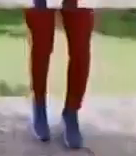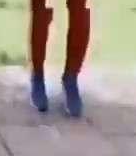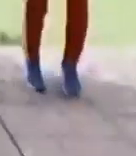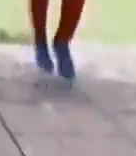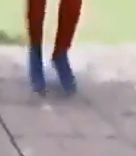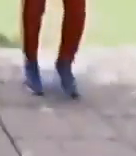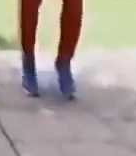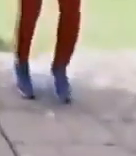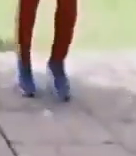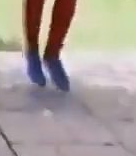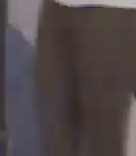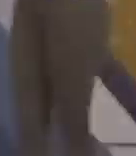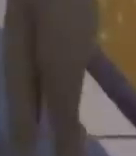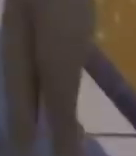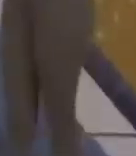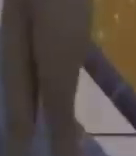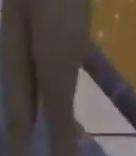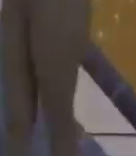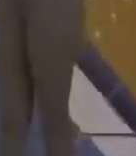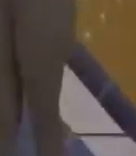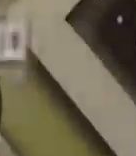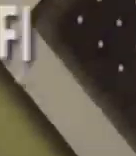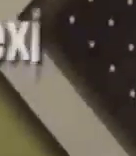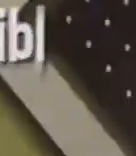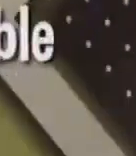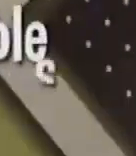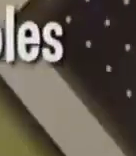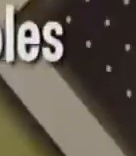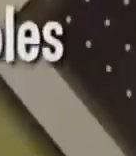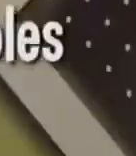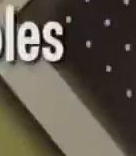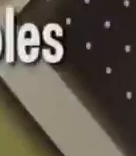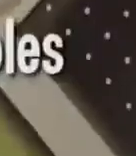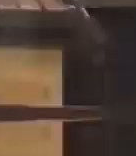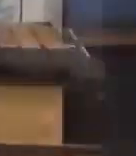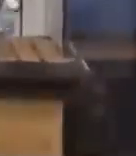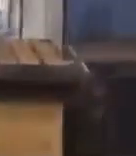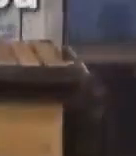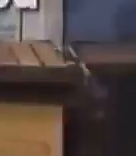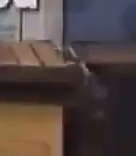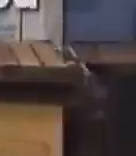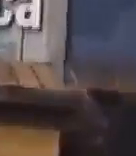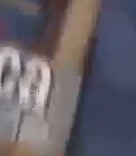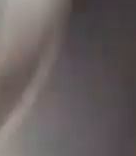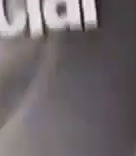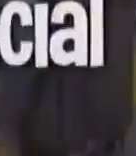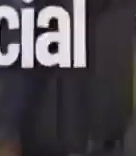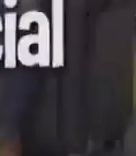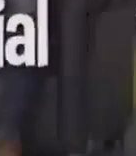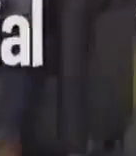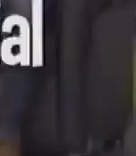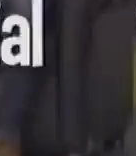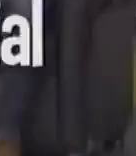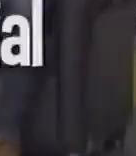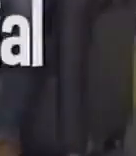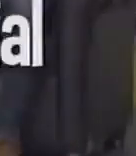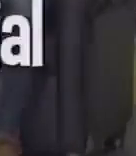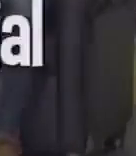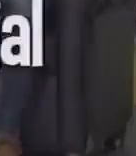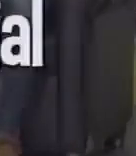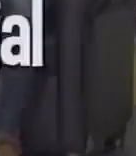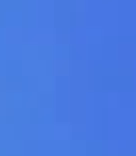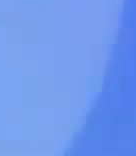comunicación y lenguaje, educación física, ciencias naturales, modalidades flexibles, expresión artística, apoyo